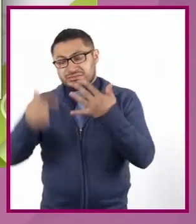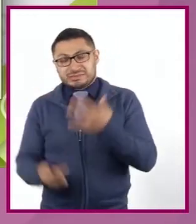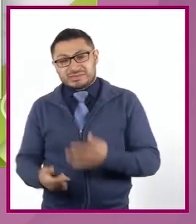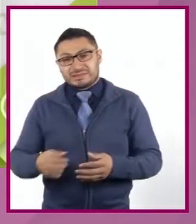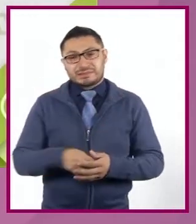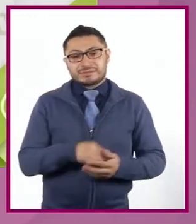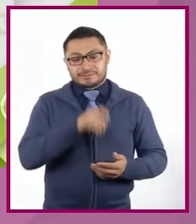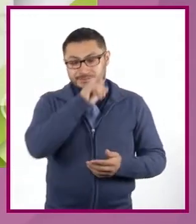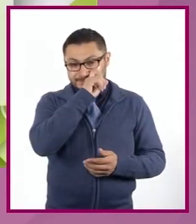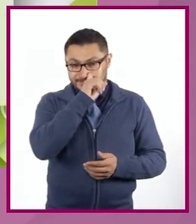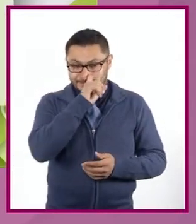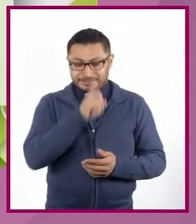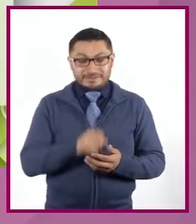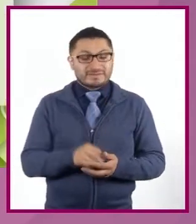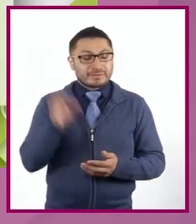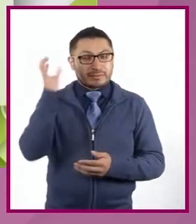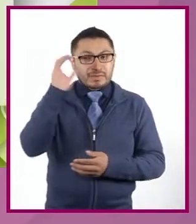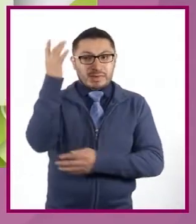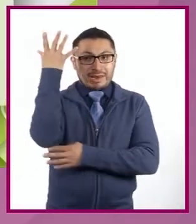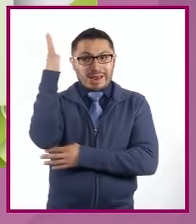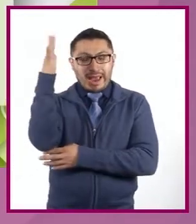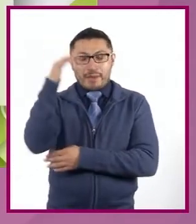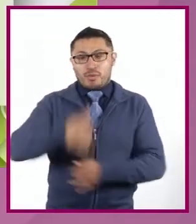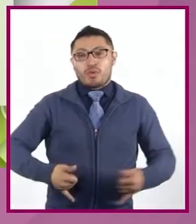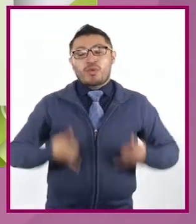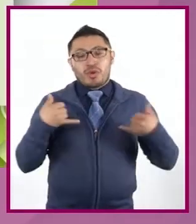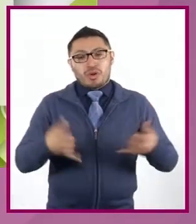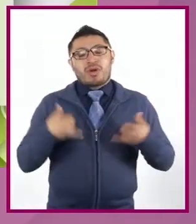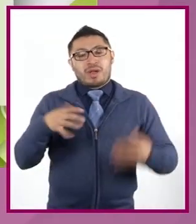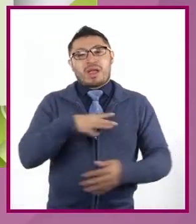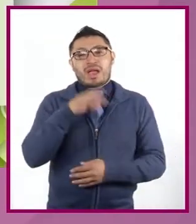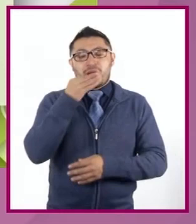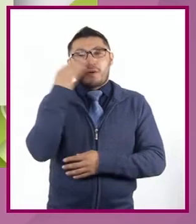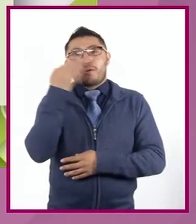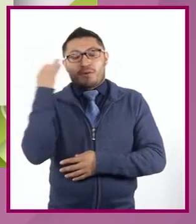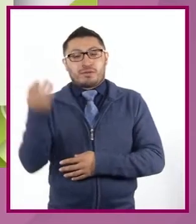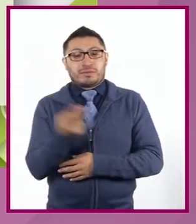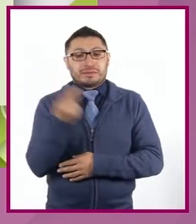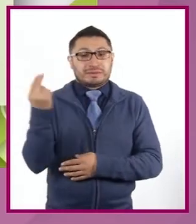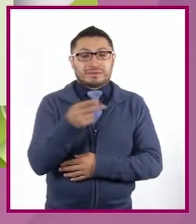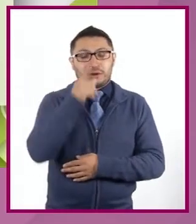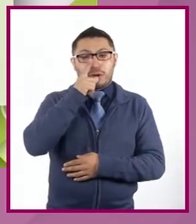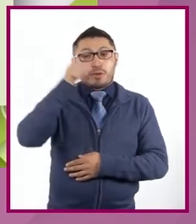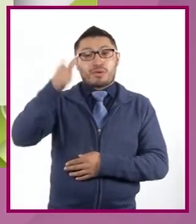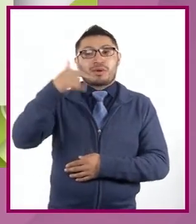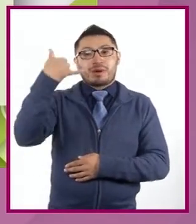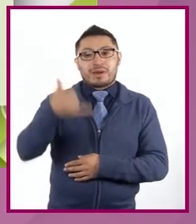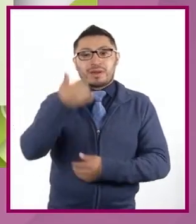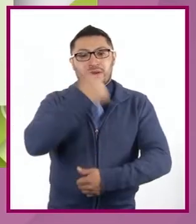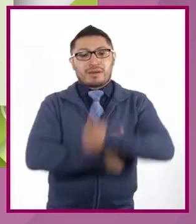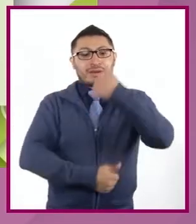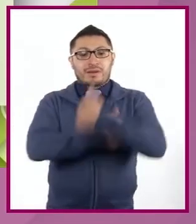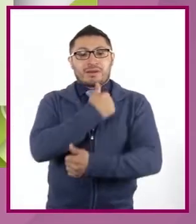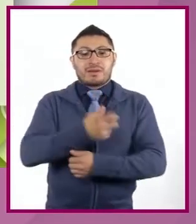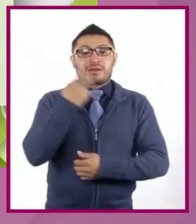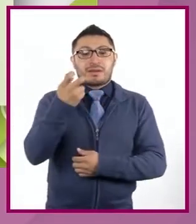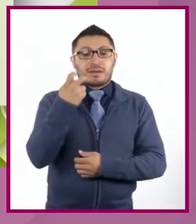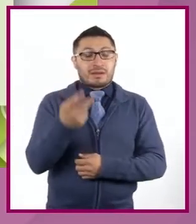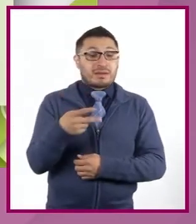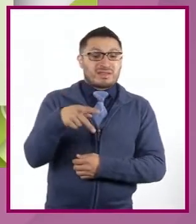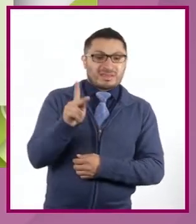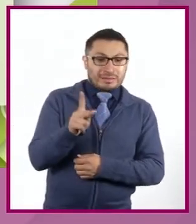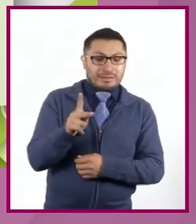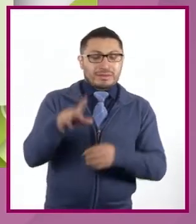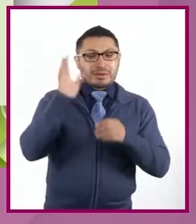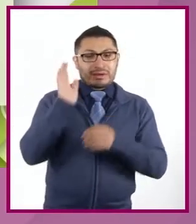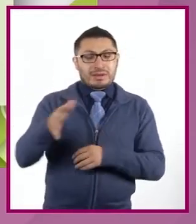especies. Cuando estos árboles jóvenes tengan sus retoños, requerirán de luz y competirán por ella. Sin embargo, ya